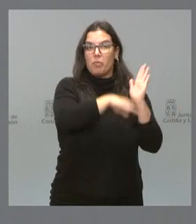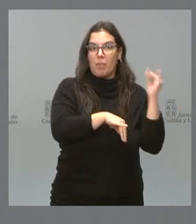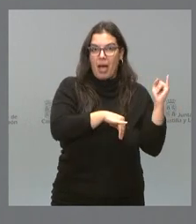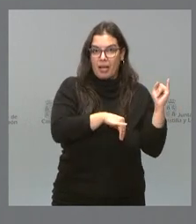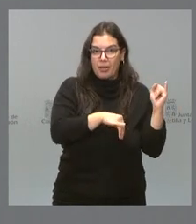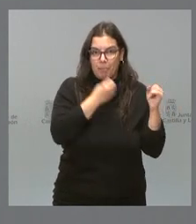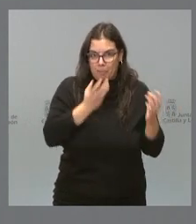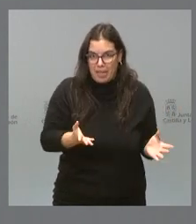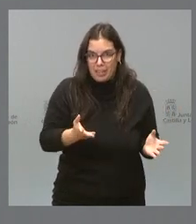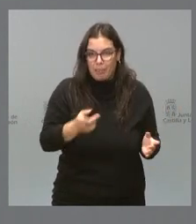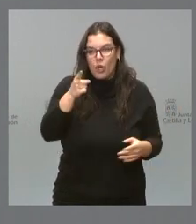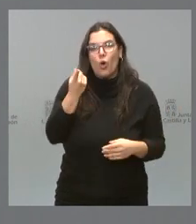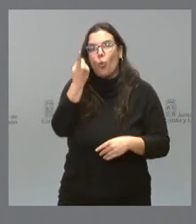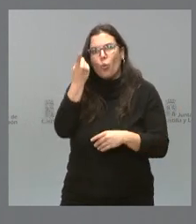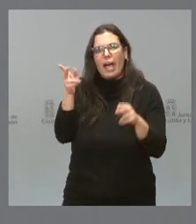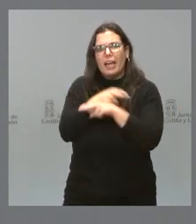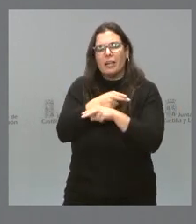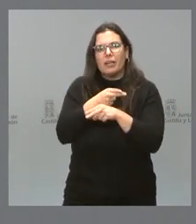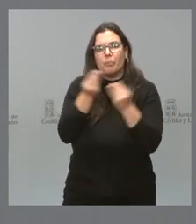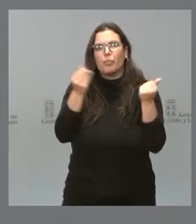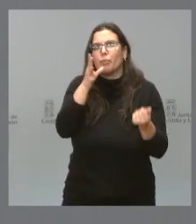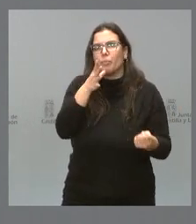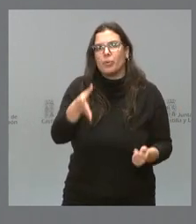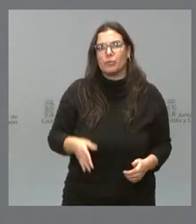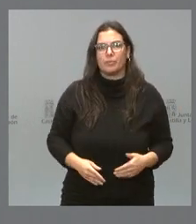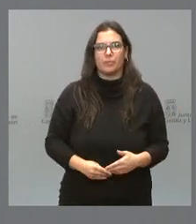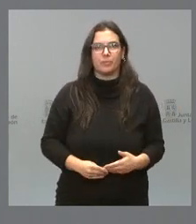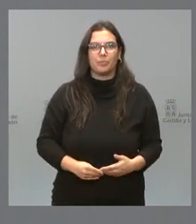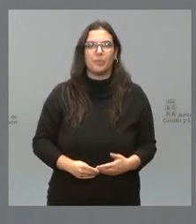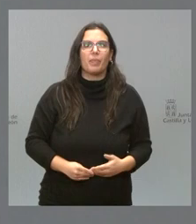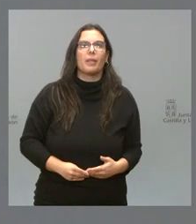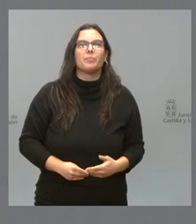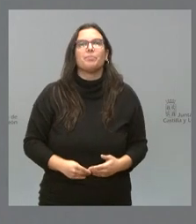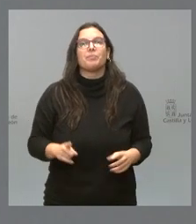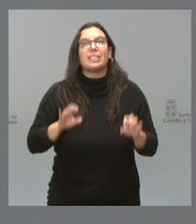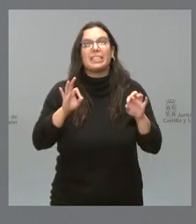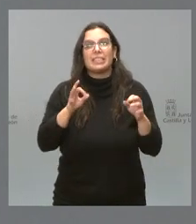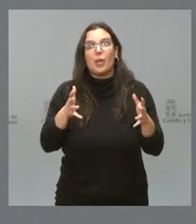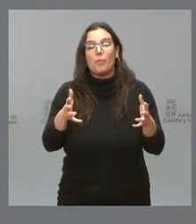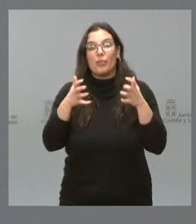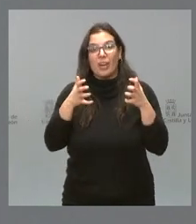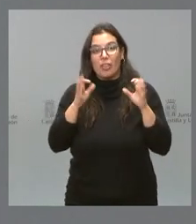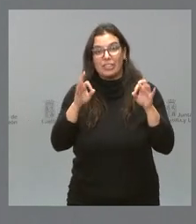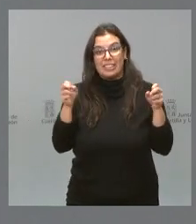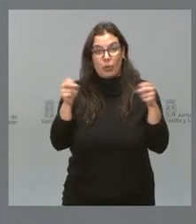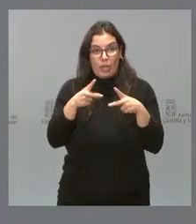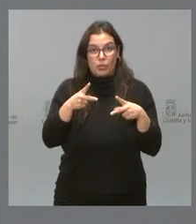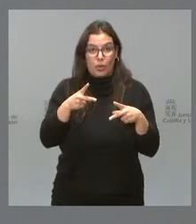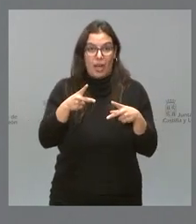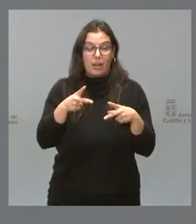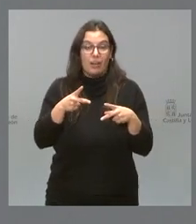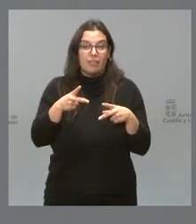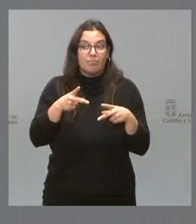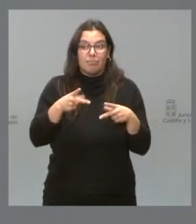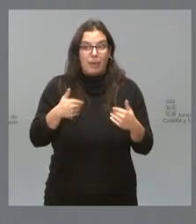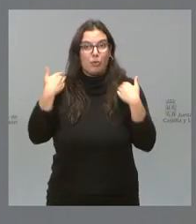dique muy bien pero porque es eliminado esta bonificación las bonificaciones de seguridad social corresponden social entiendo yo nosotros damos ayudas a